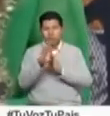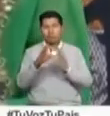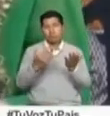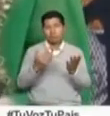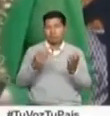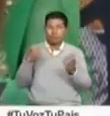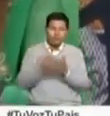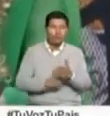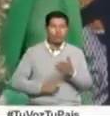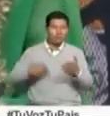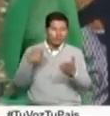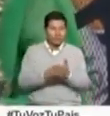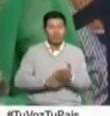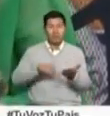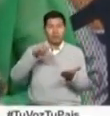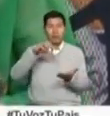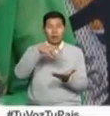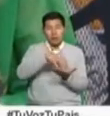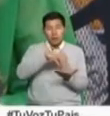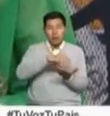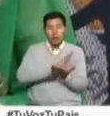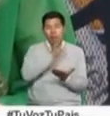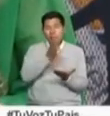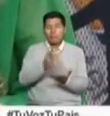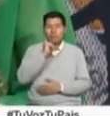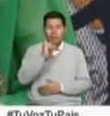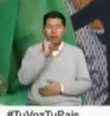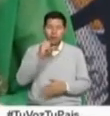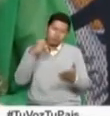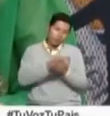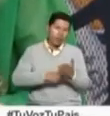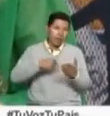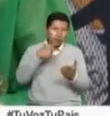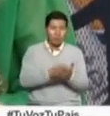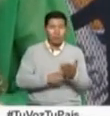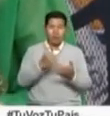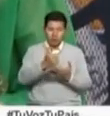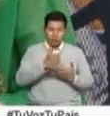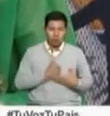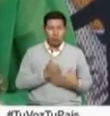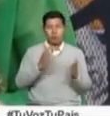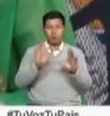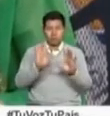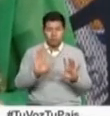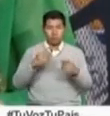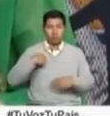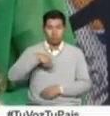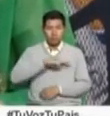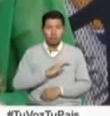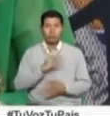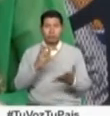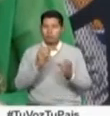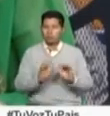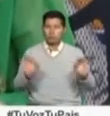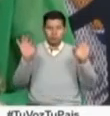empieza para que se contemplen nuestras posiciones y observaciones, pero creo que con la fuerza que hemos